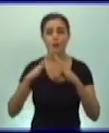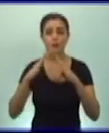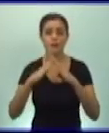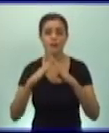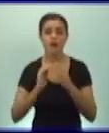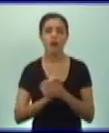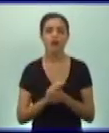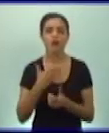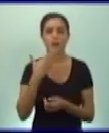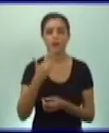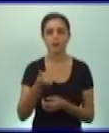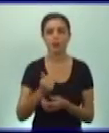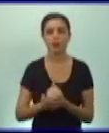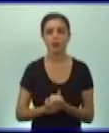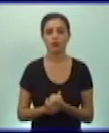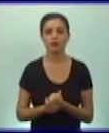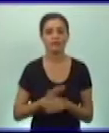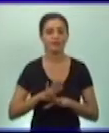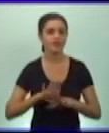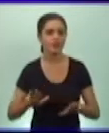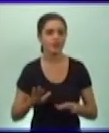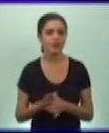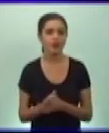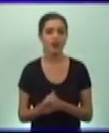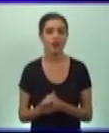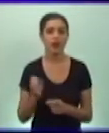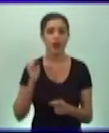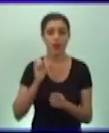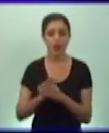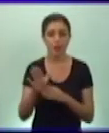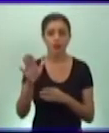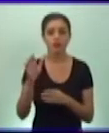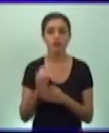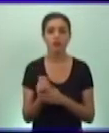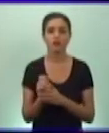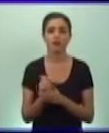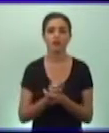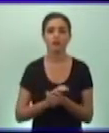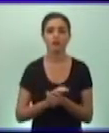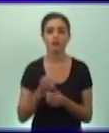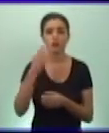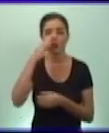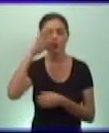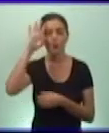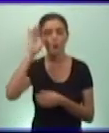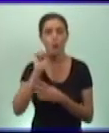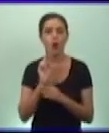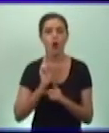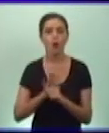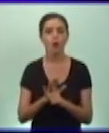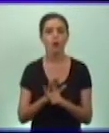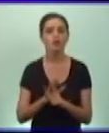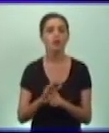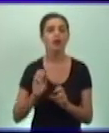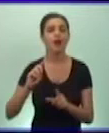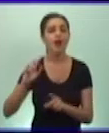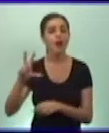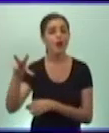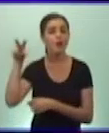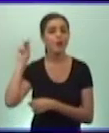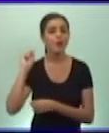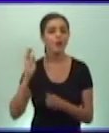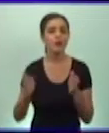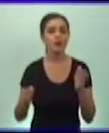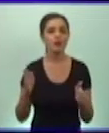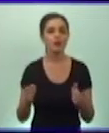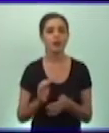pero ya a partir de este momento, Cuba comienza con una nueva etapa. Estamos hablando de